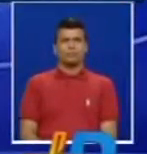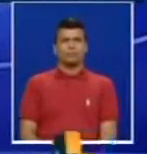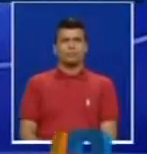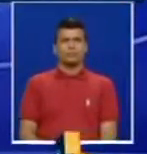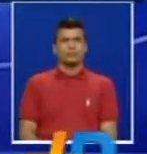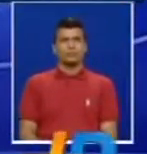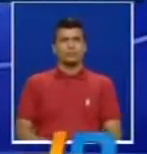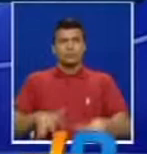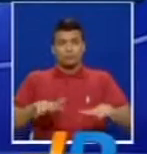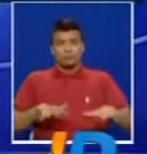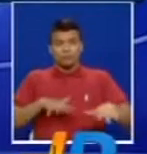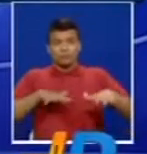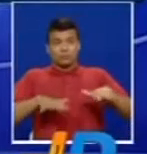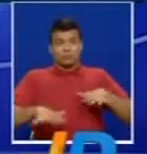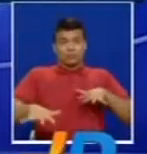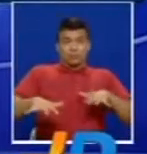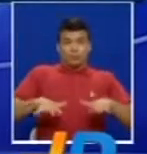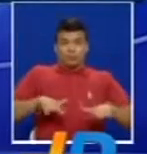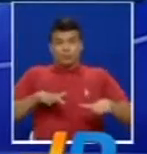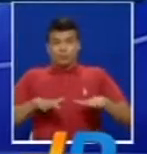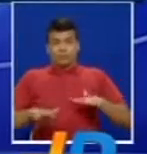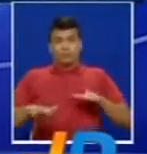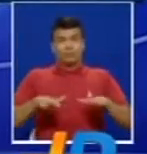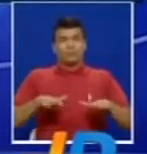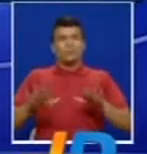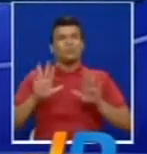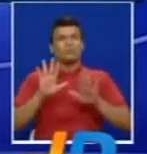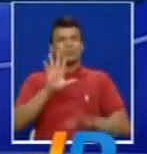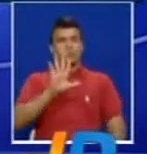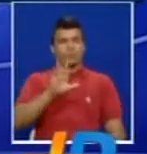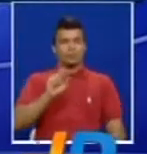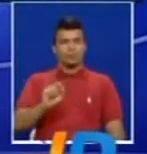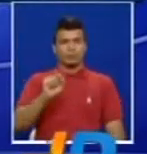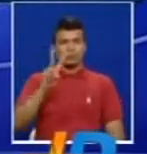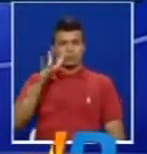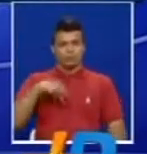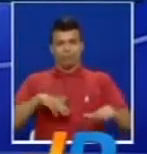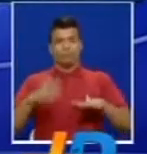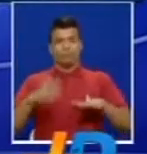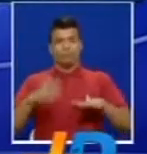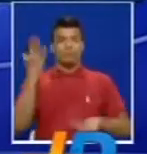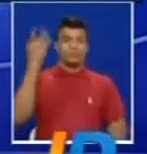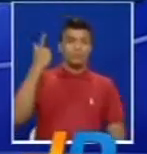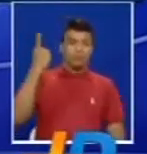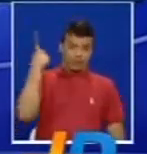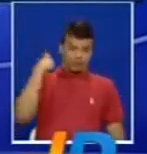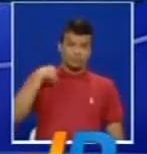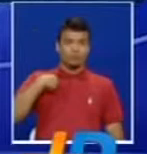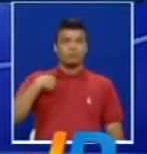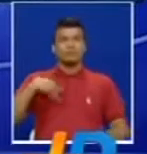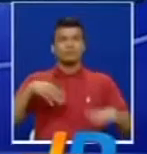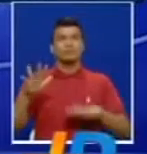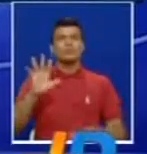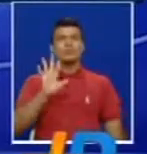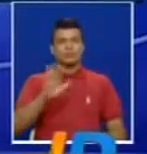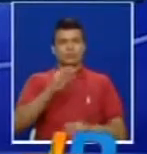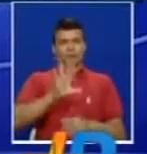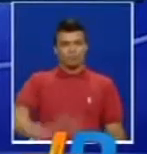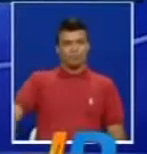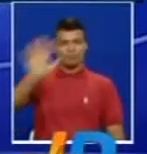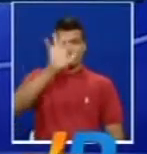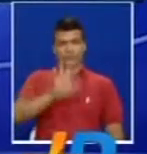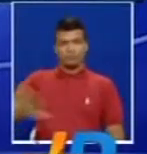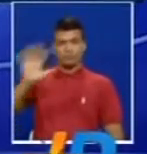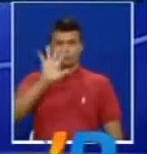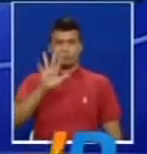Un movimiento sísmico de 5.2 en la escala de Richter sacudió anoche el occidente occidentano. El temblor, que se sintió en 5 departamentos,